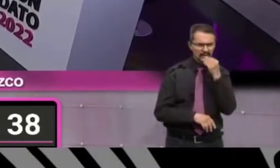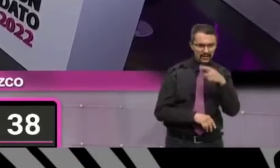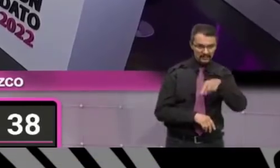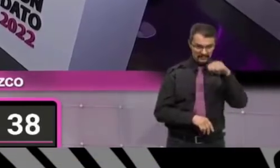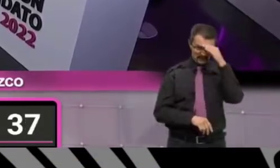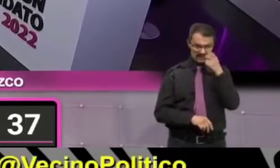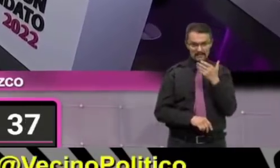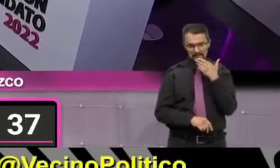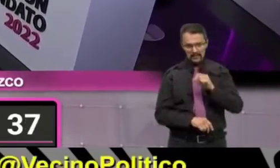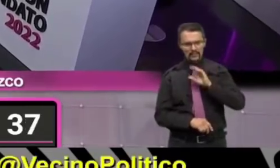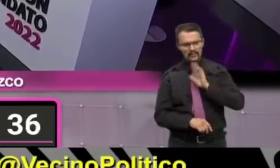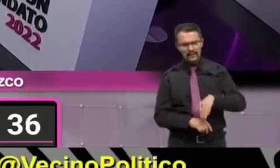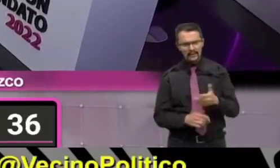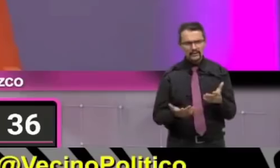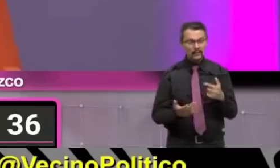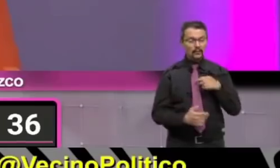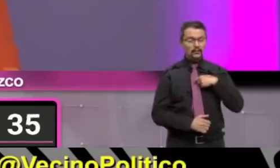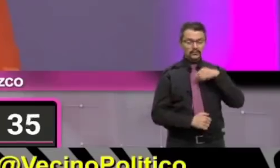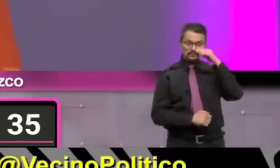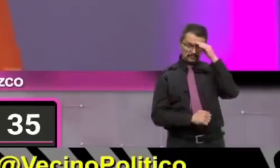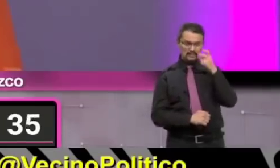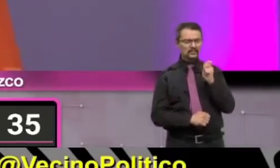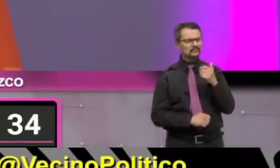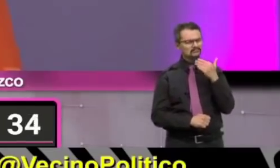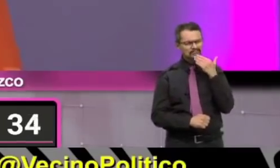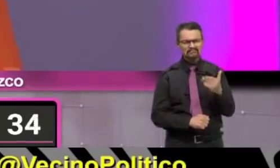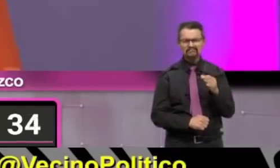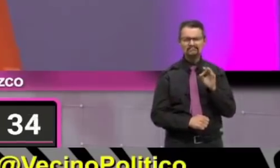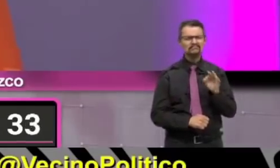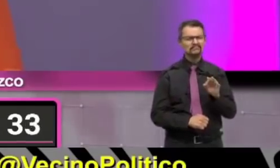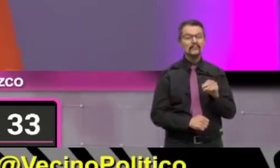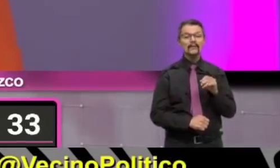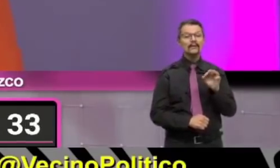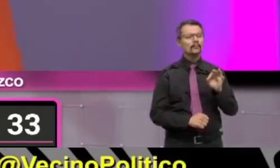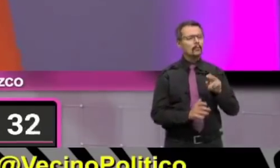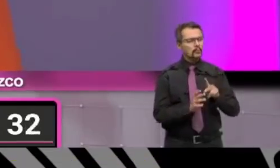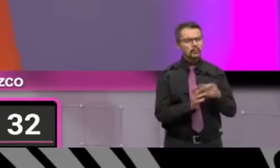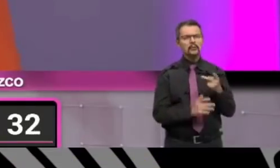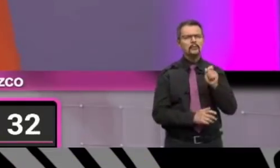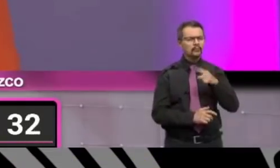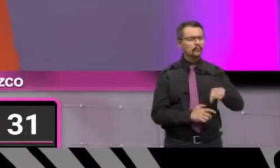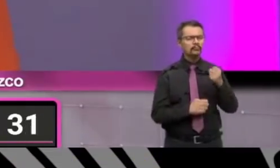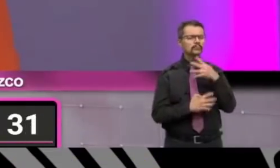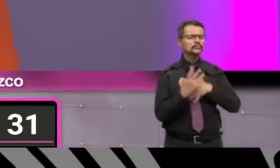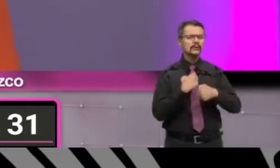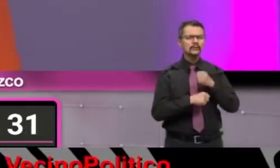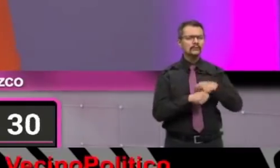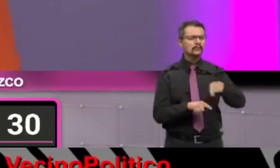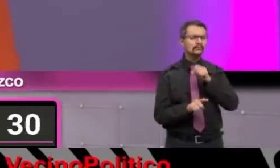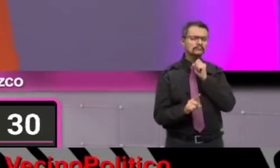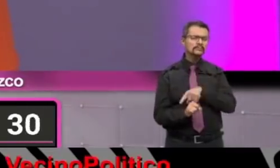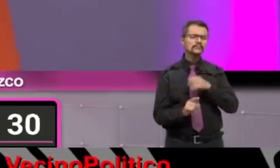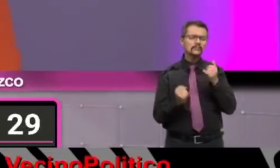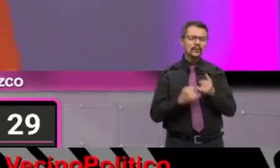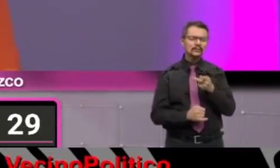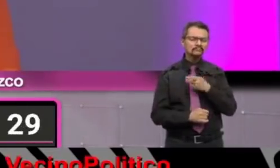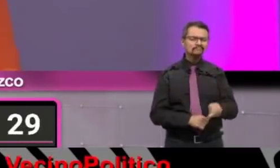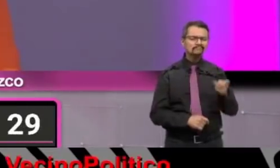yo tengo que decir que a mí me parece acertado y que volvemos a lo mismo. Pues arrastramos años de pobreza y también años de mala cultura de